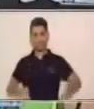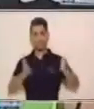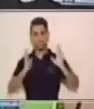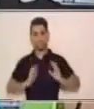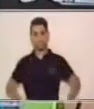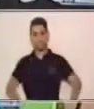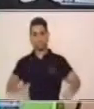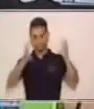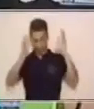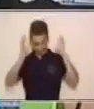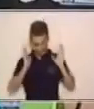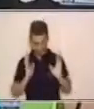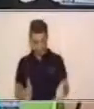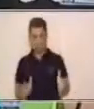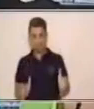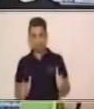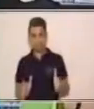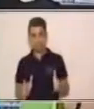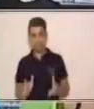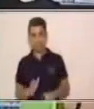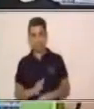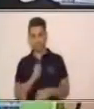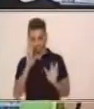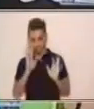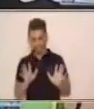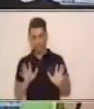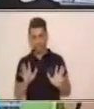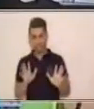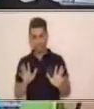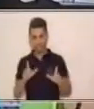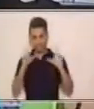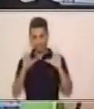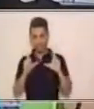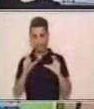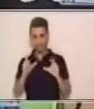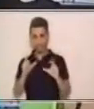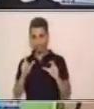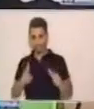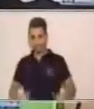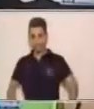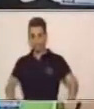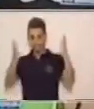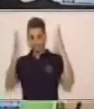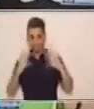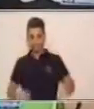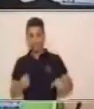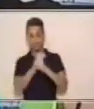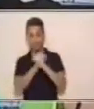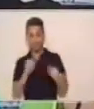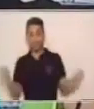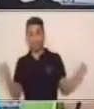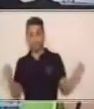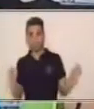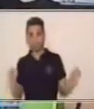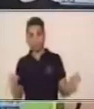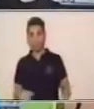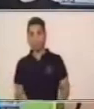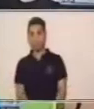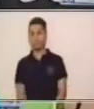la tómbola se detiene. ¡Alto! ¡Cuidado! La tómbola va a explotar.